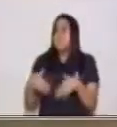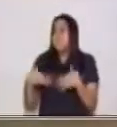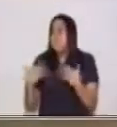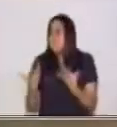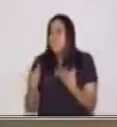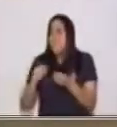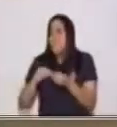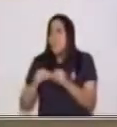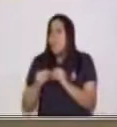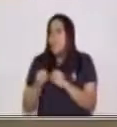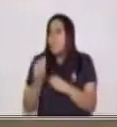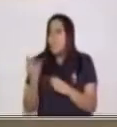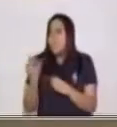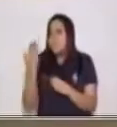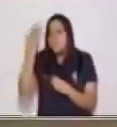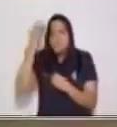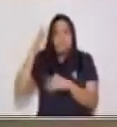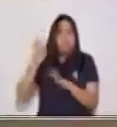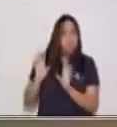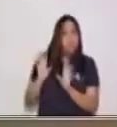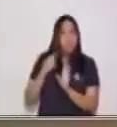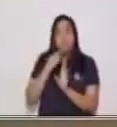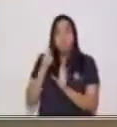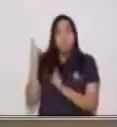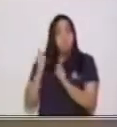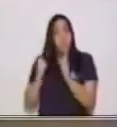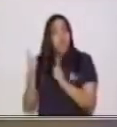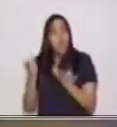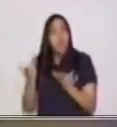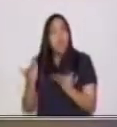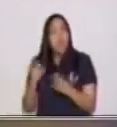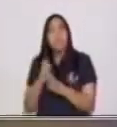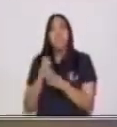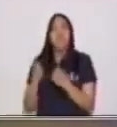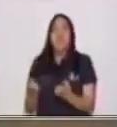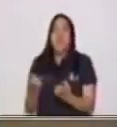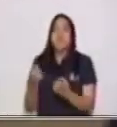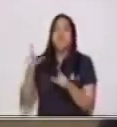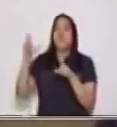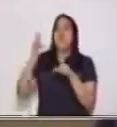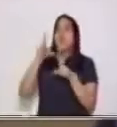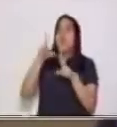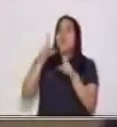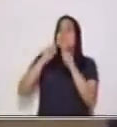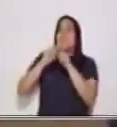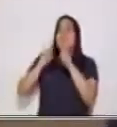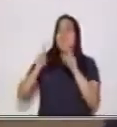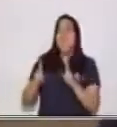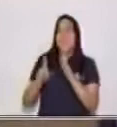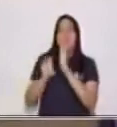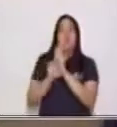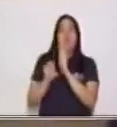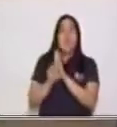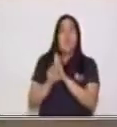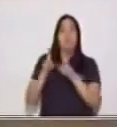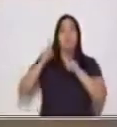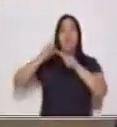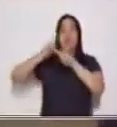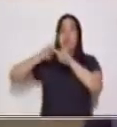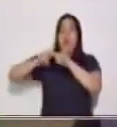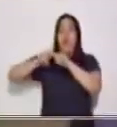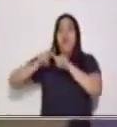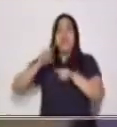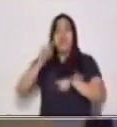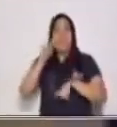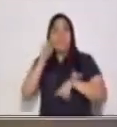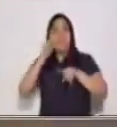No nos están diciendo cuáles. Entonces los vamos a representar con dos variables diferentes. Y decimos la suma de dos